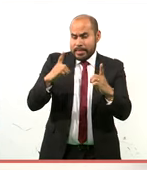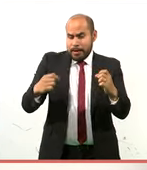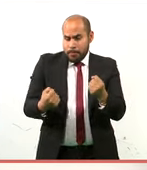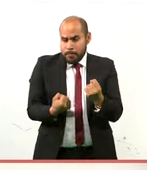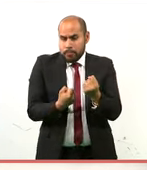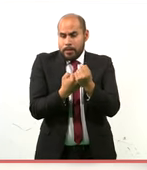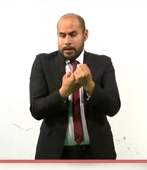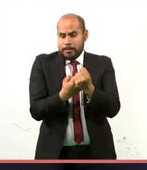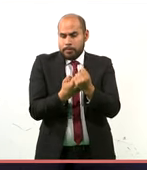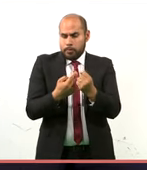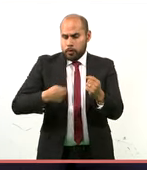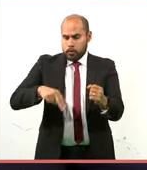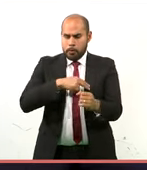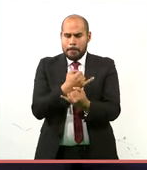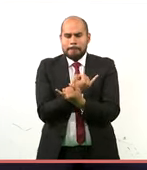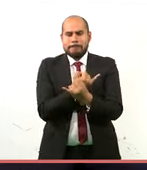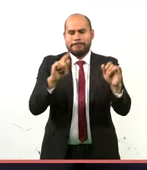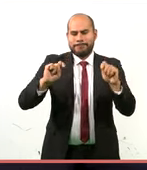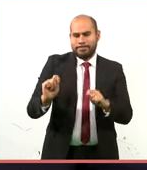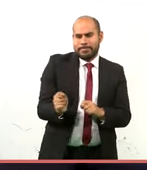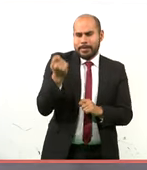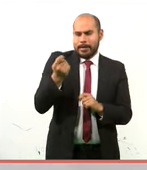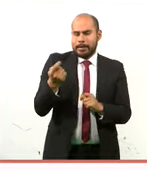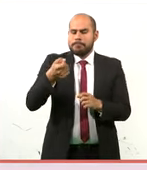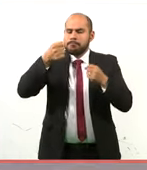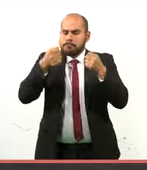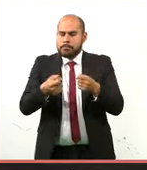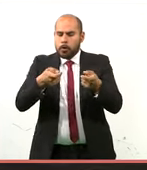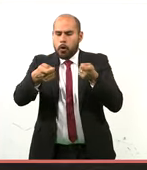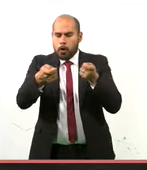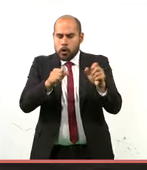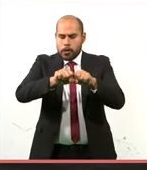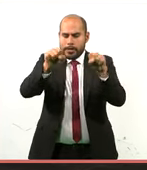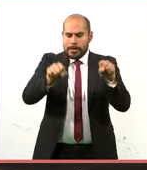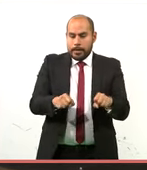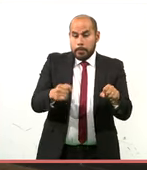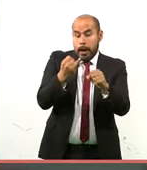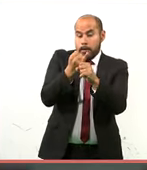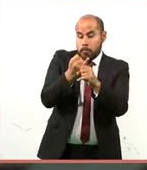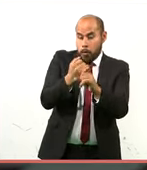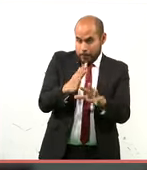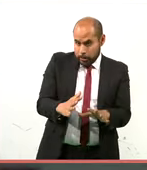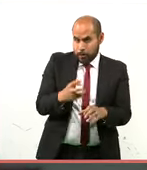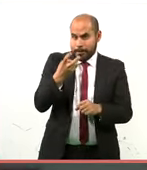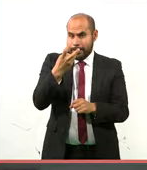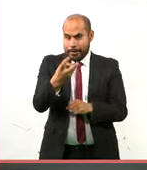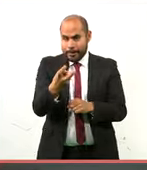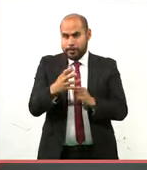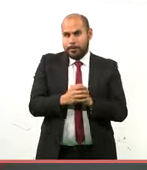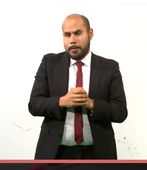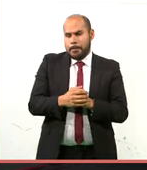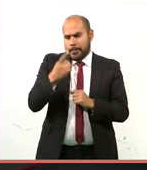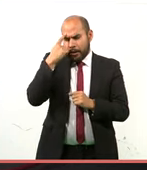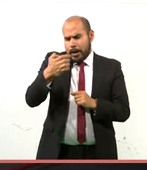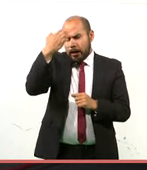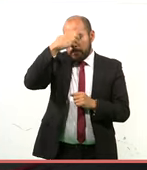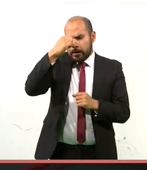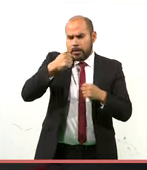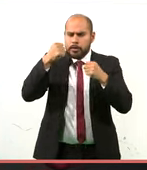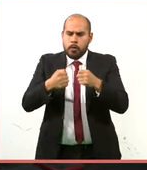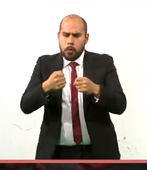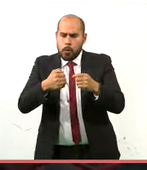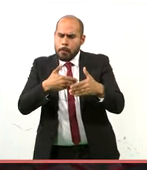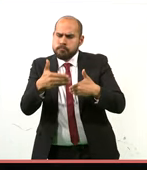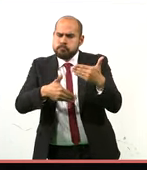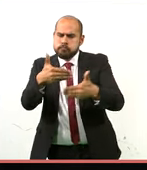soberanía tecnológica, garantizando control sobre los sistemas e información, ofreciendo una experiencia más segura, fluida